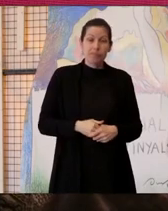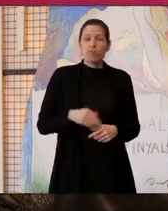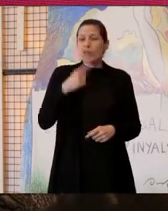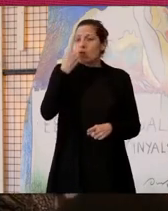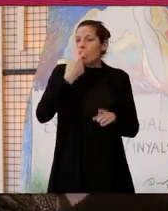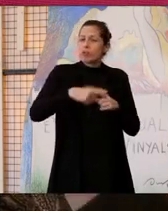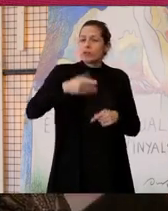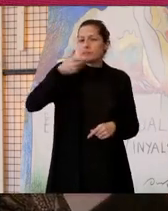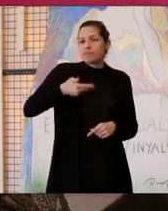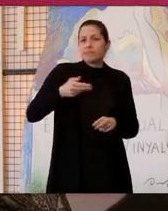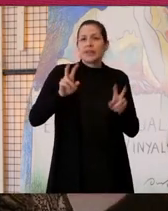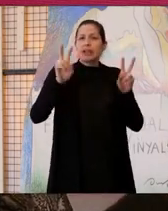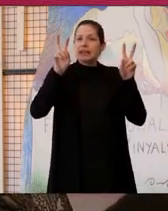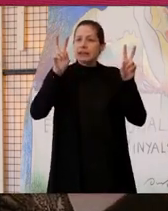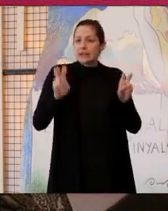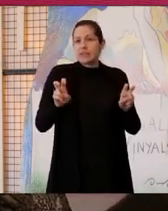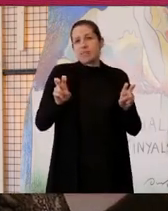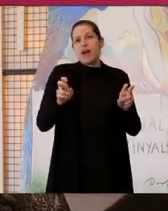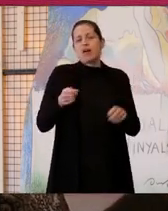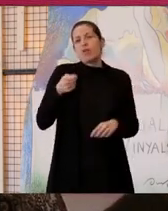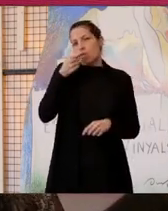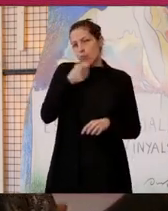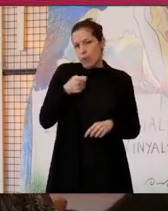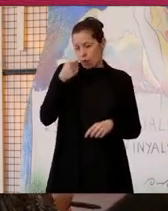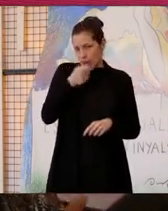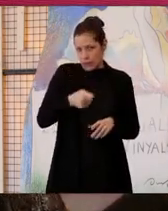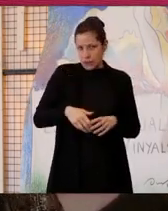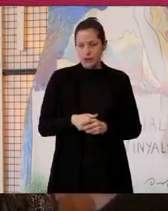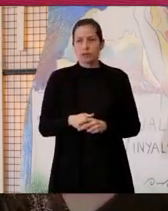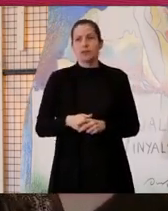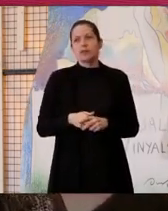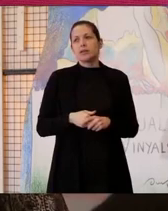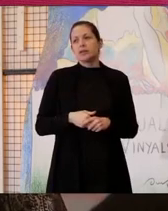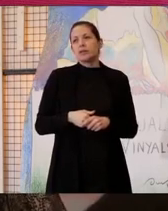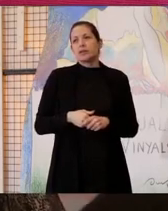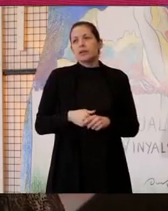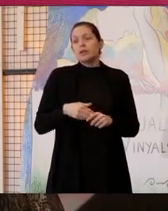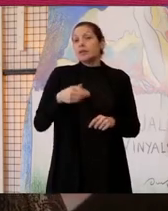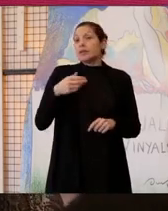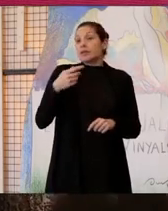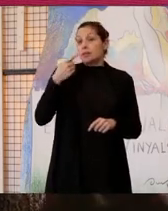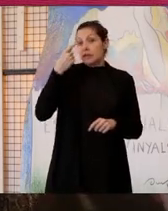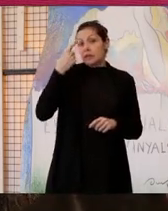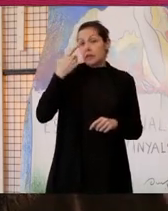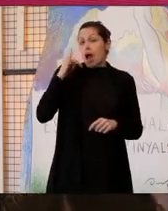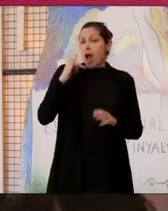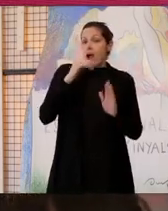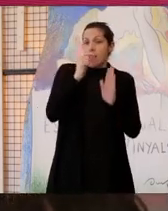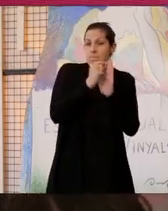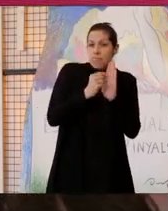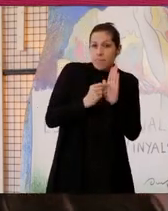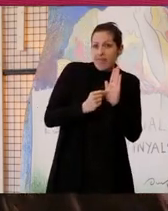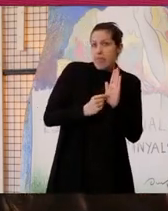de las cuotas si vosotros os fijáis hay medidas como si dijéramos generales